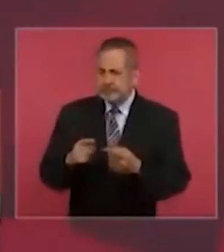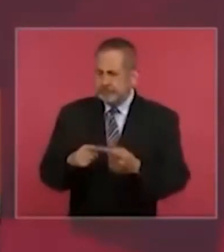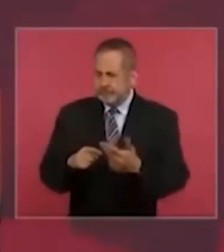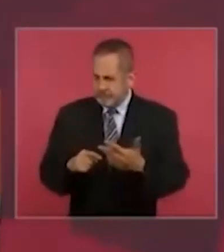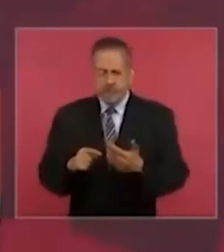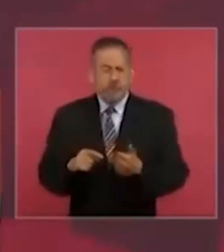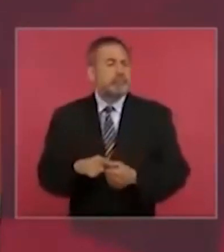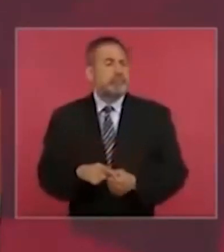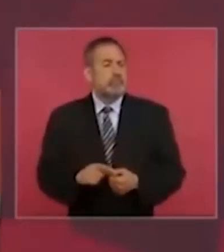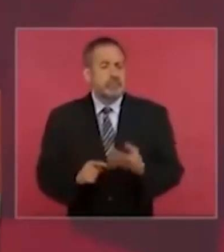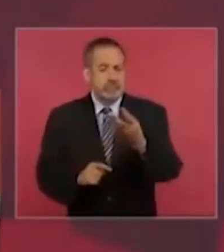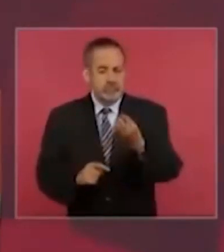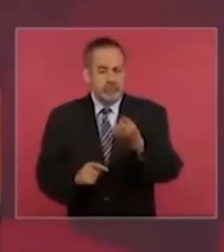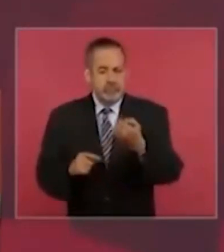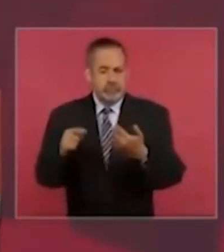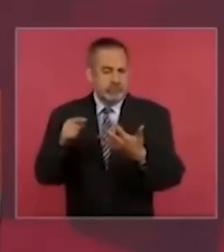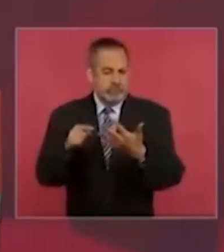9,